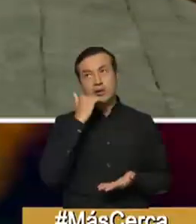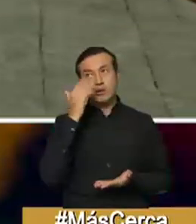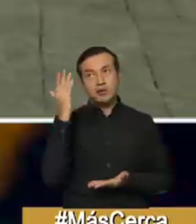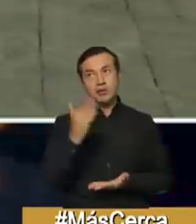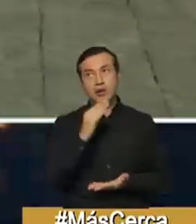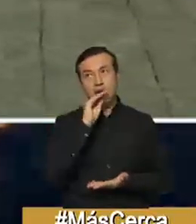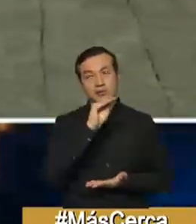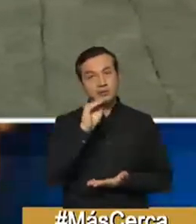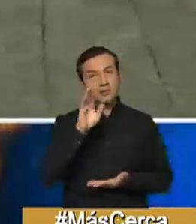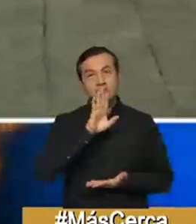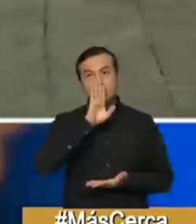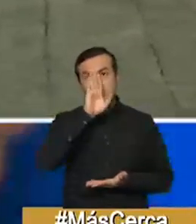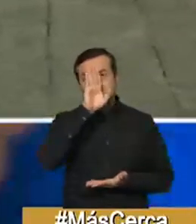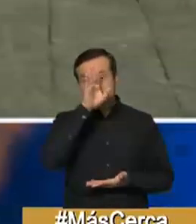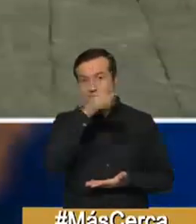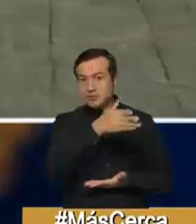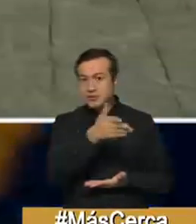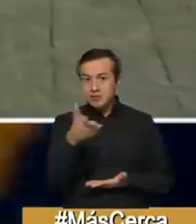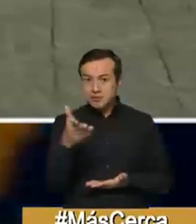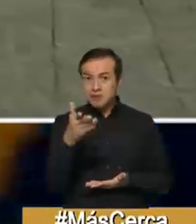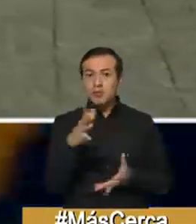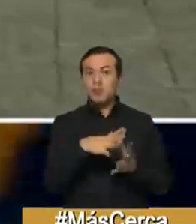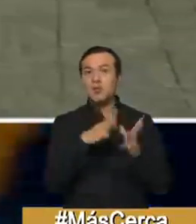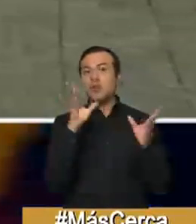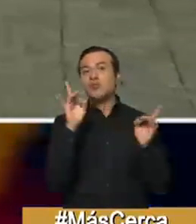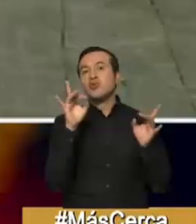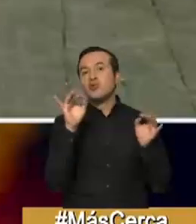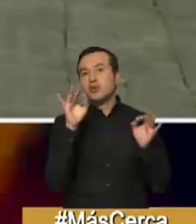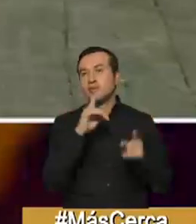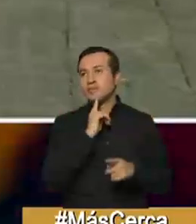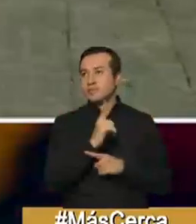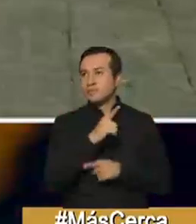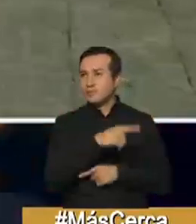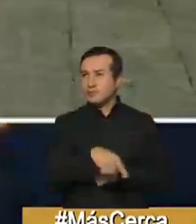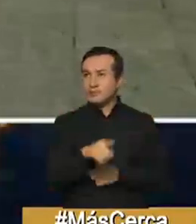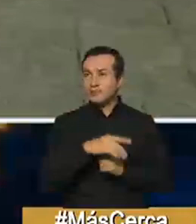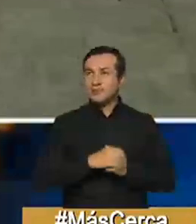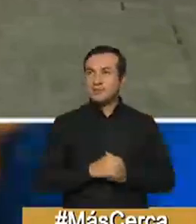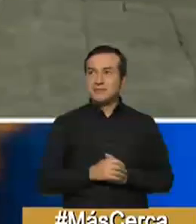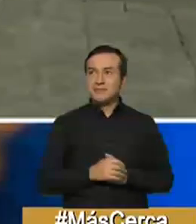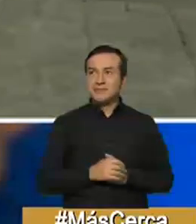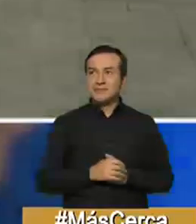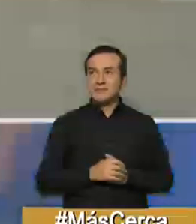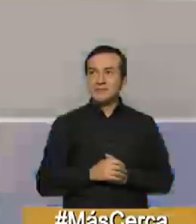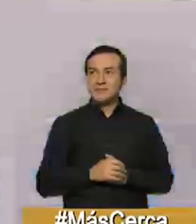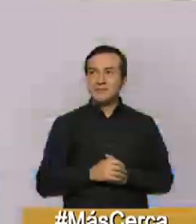¿eh? Siempre tiene mucha suerte, César.